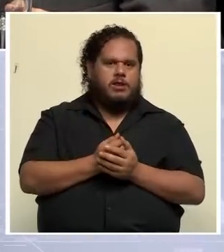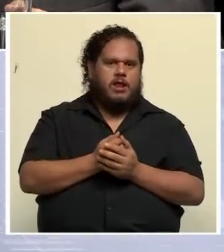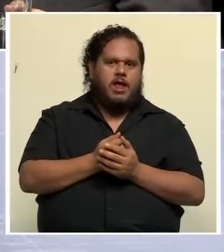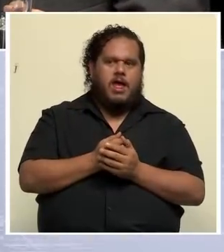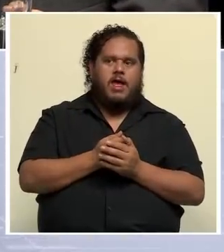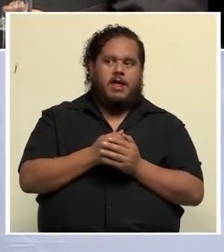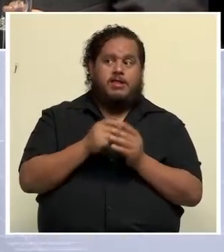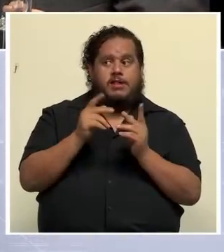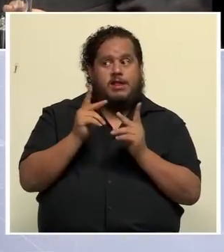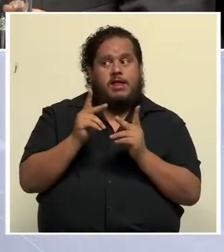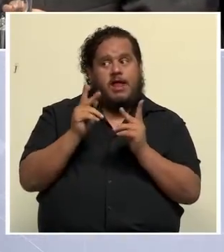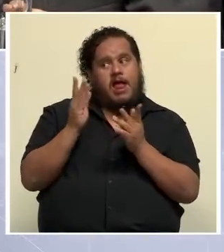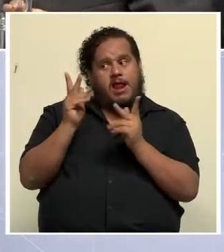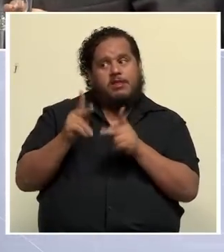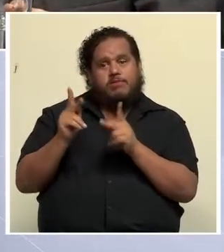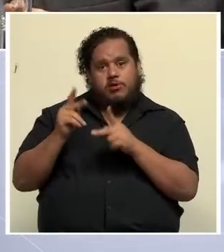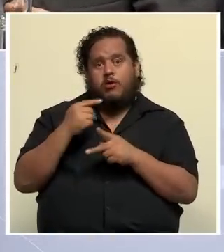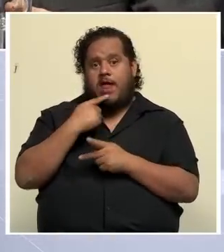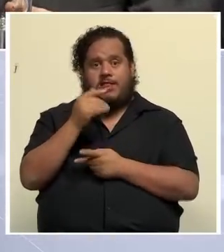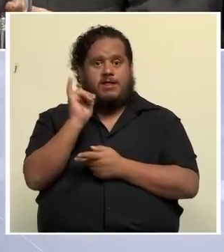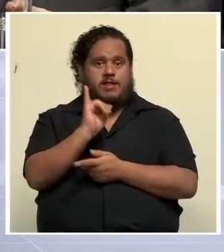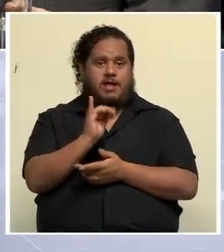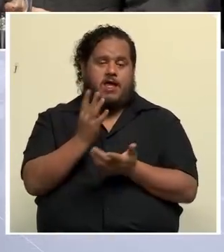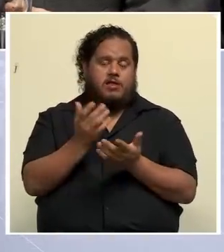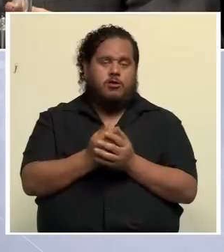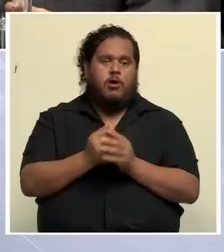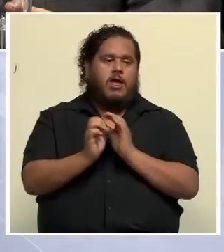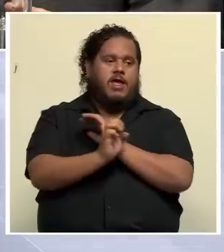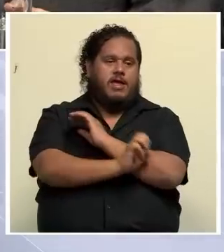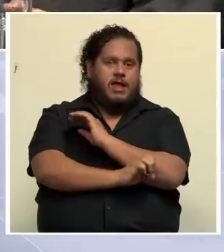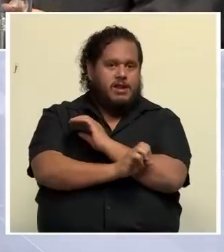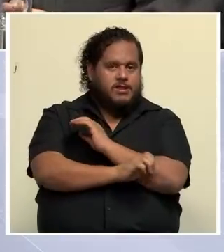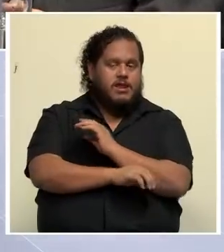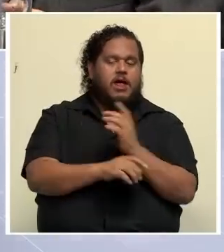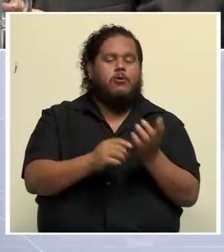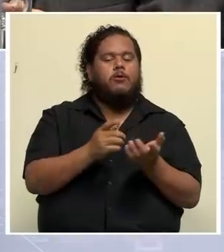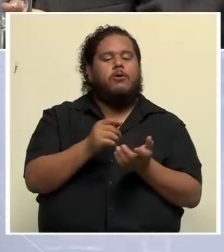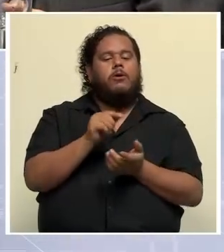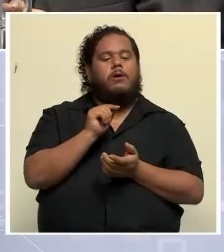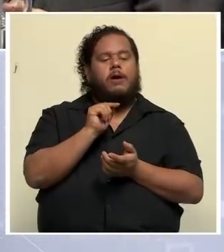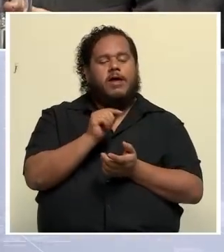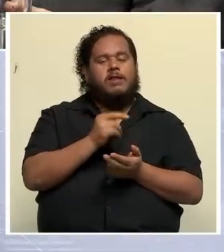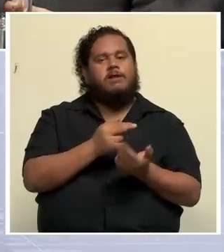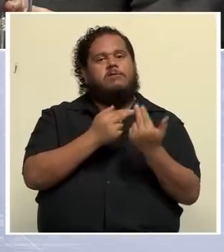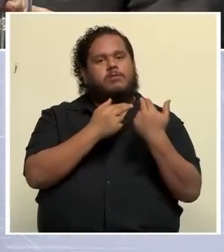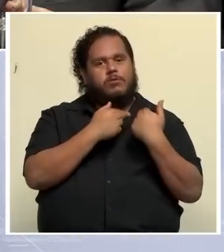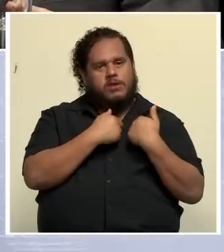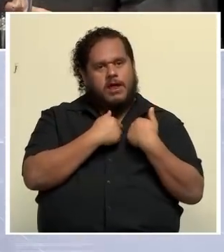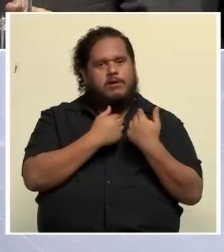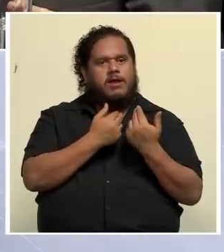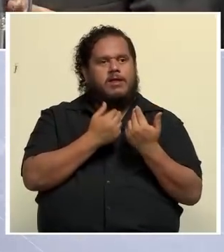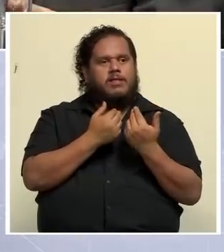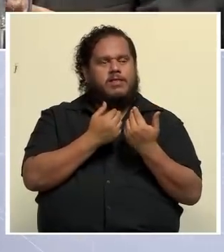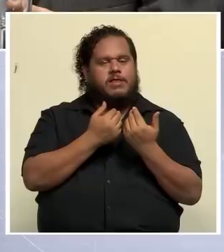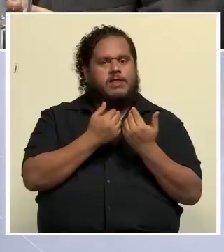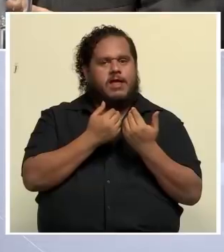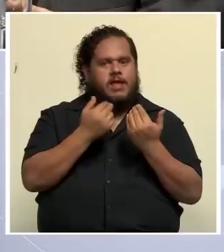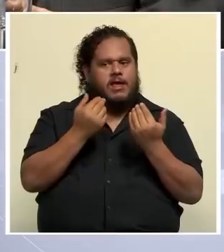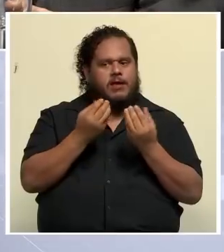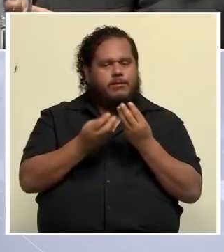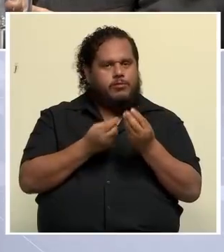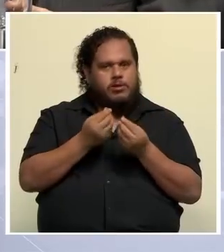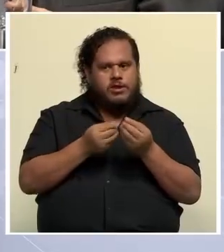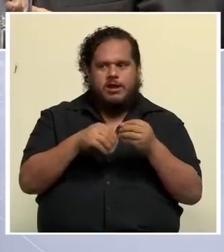sigue creyendo en que es el Estado el que tiene que de alguna forma apalancar la